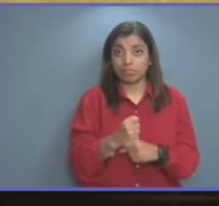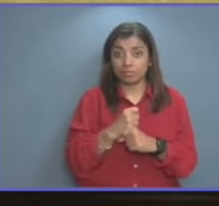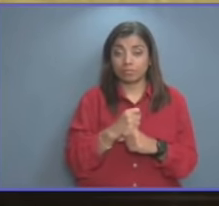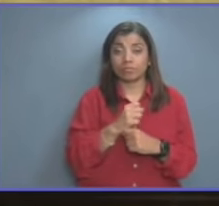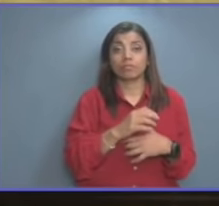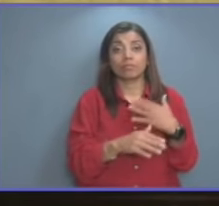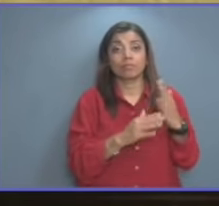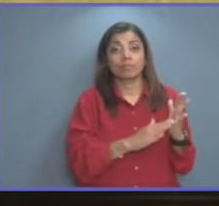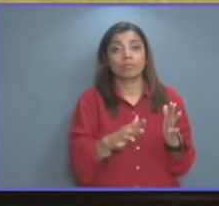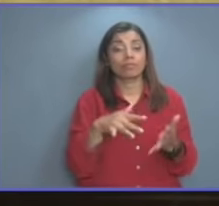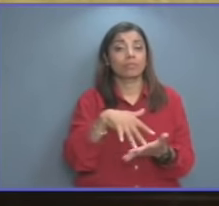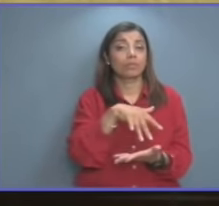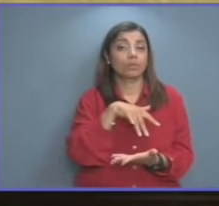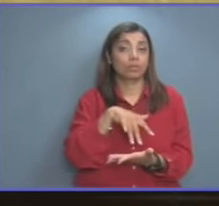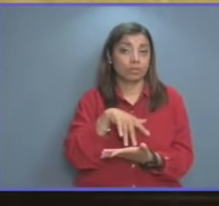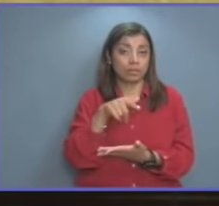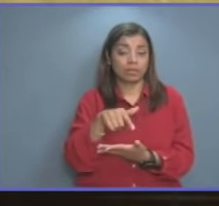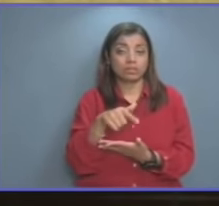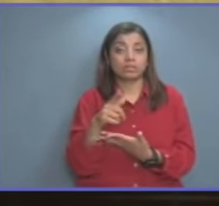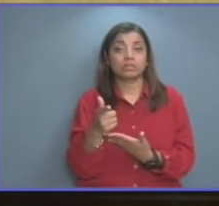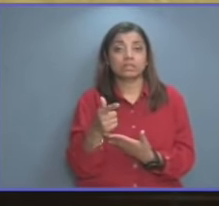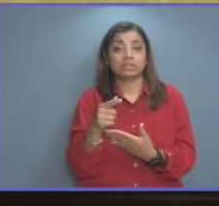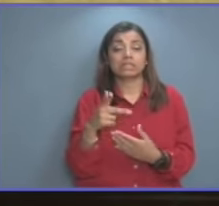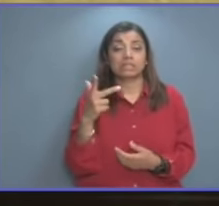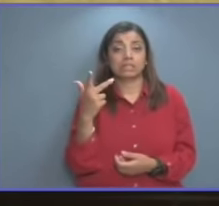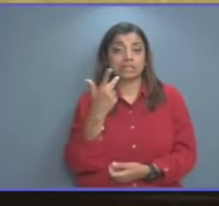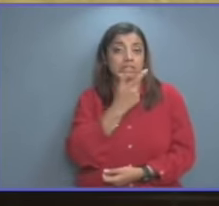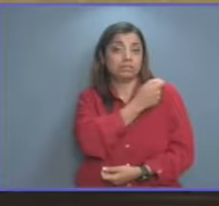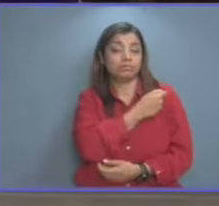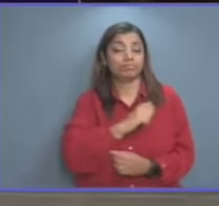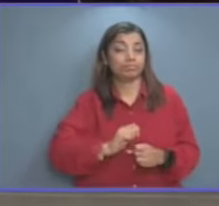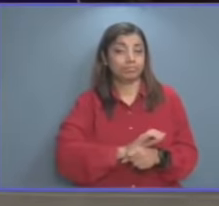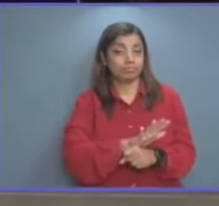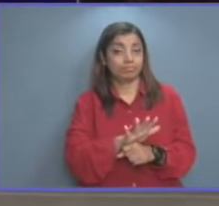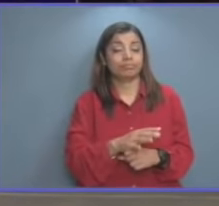la protección a la población en contra el mortal virus